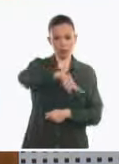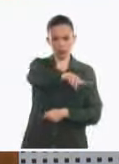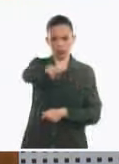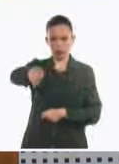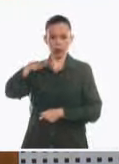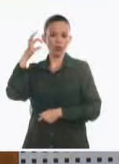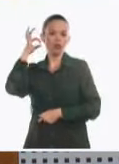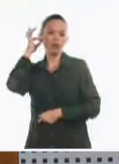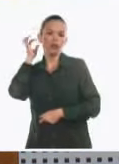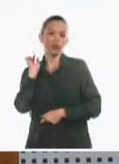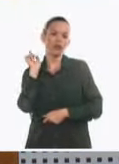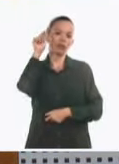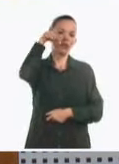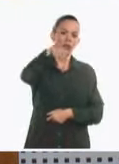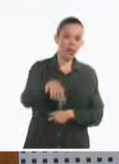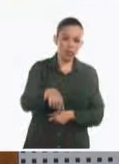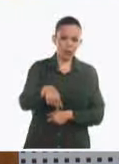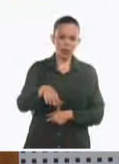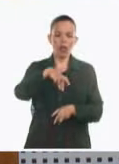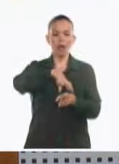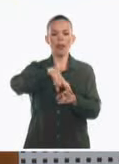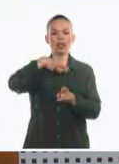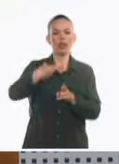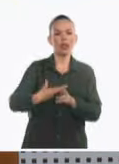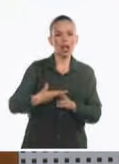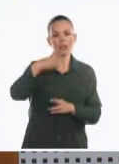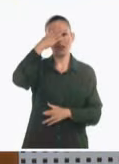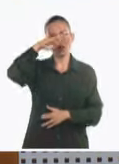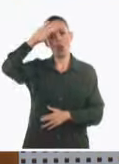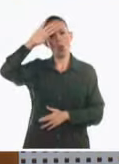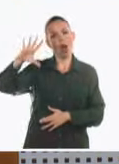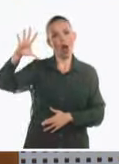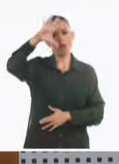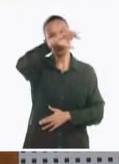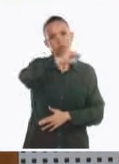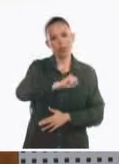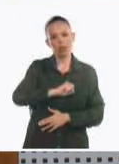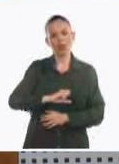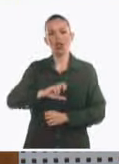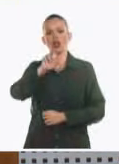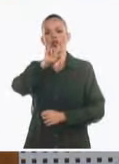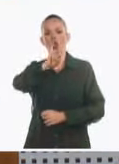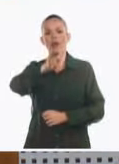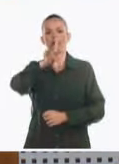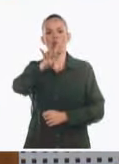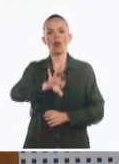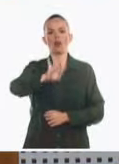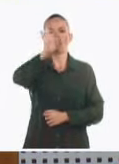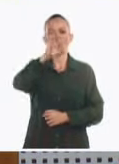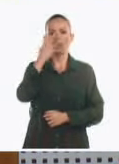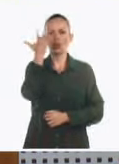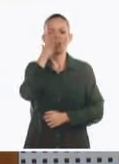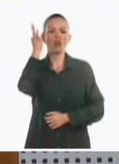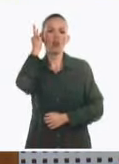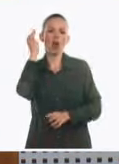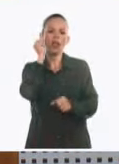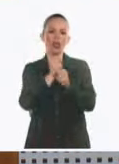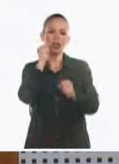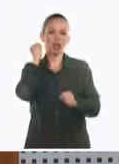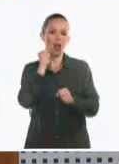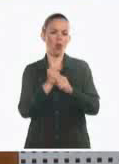dignas representantes de las cubanas de hoy el 91 son trabajadoras de todos los